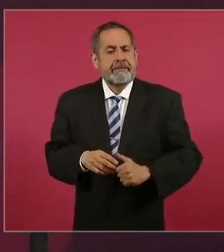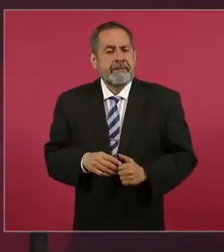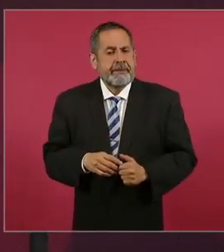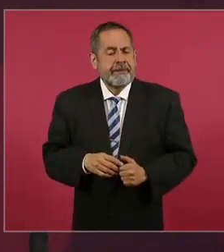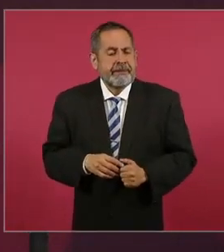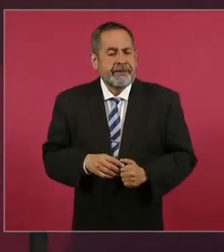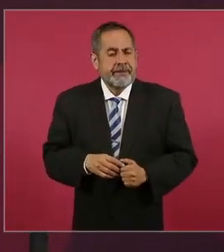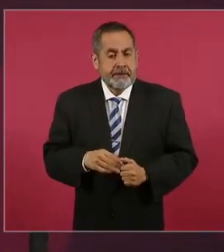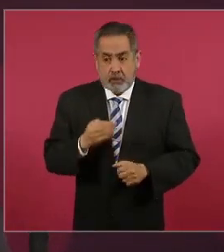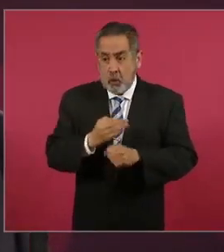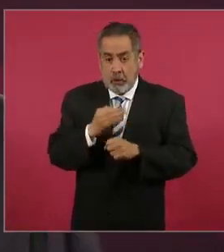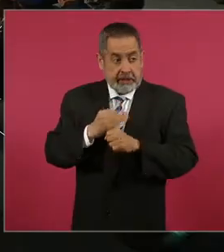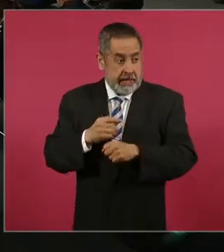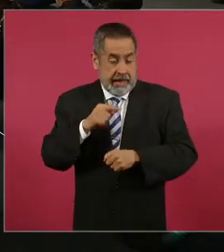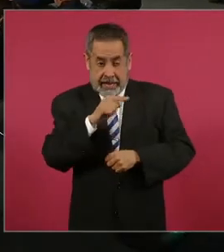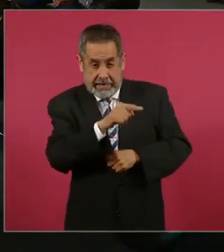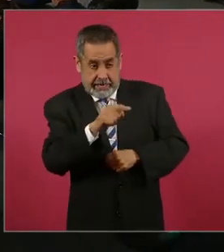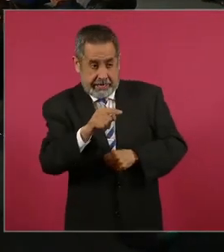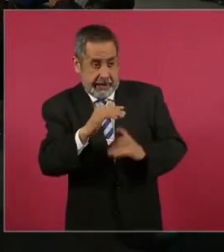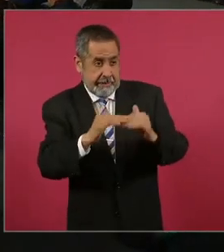están construyendo